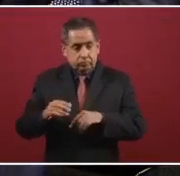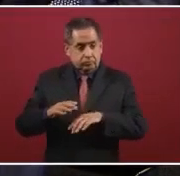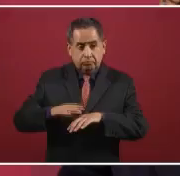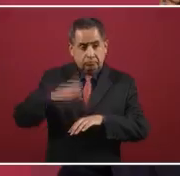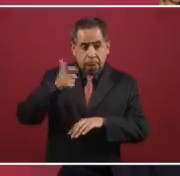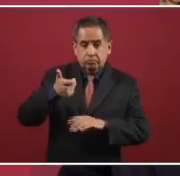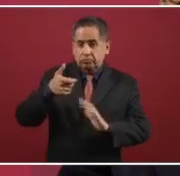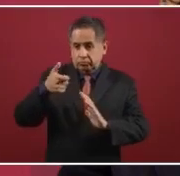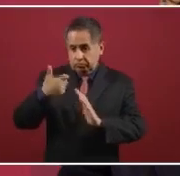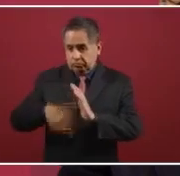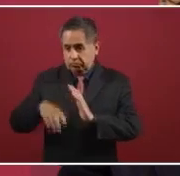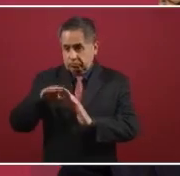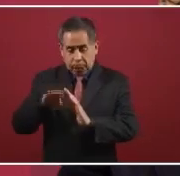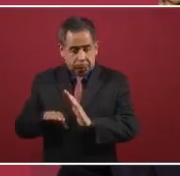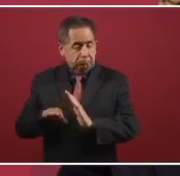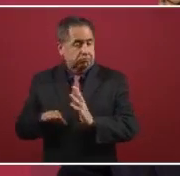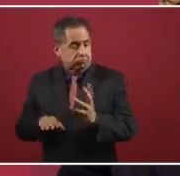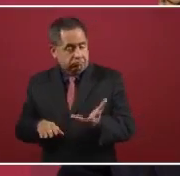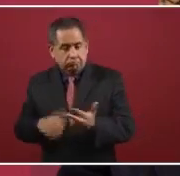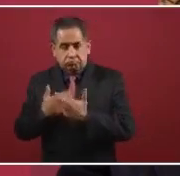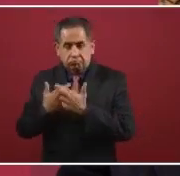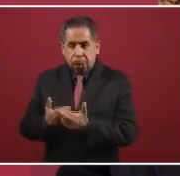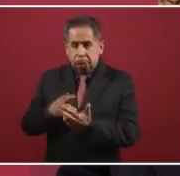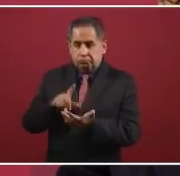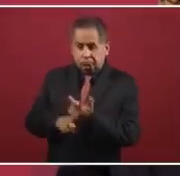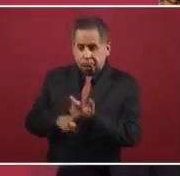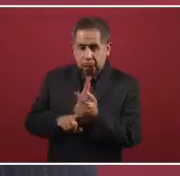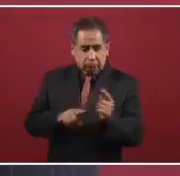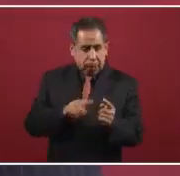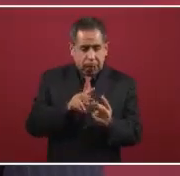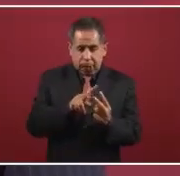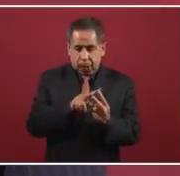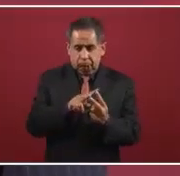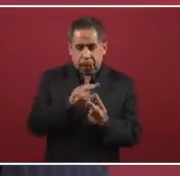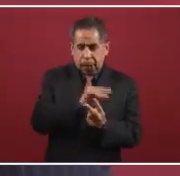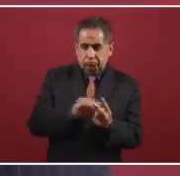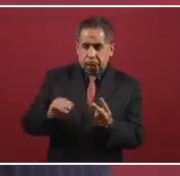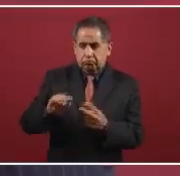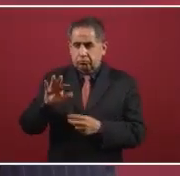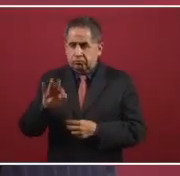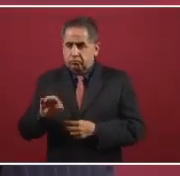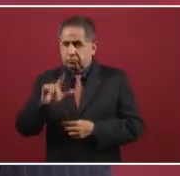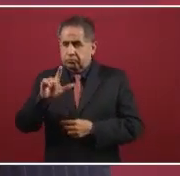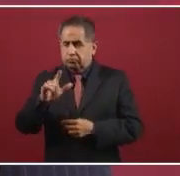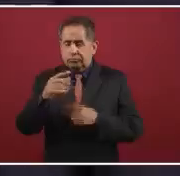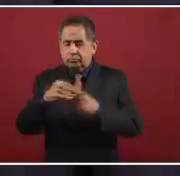precio, sino es menor, lo que da un promedio, considerando las dos cantidades, de 47